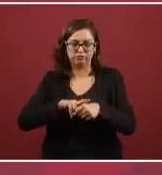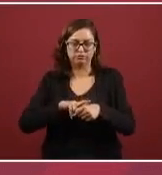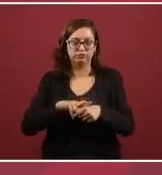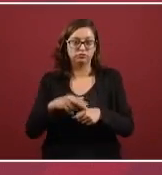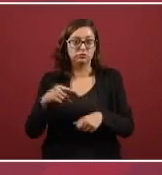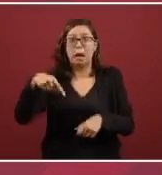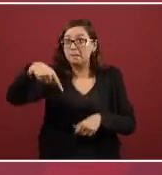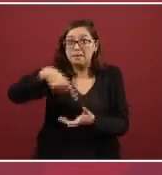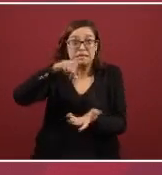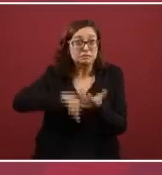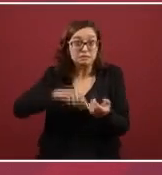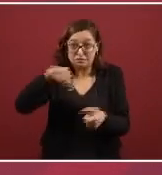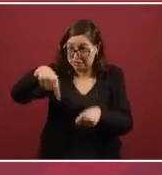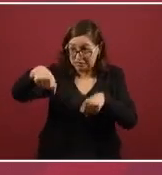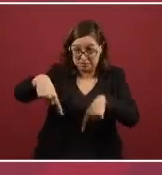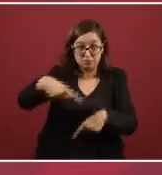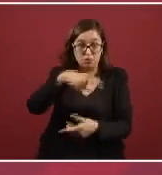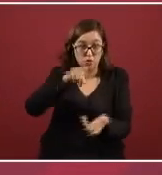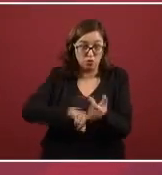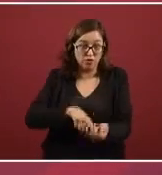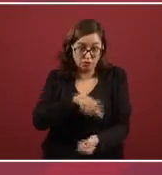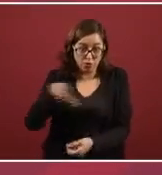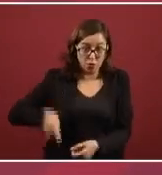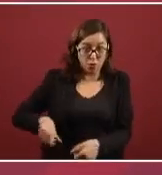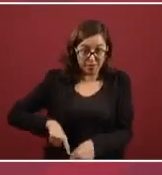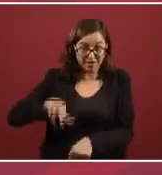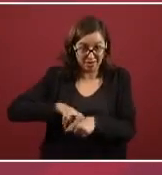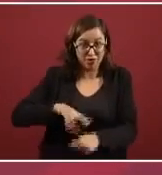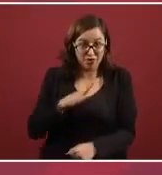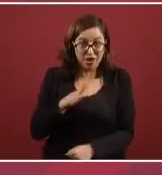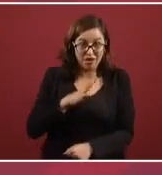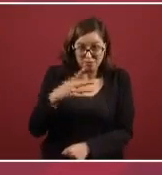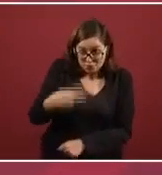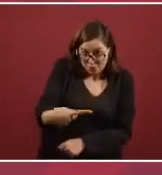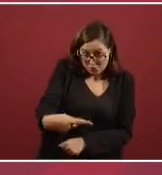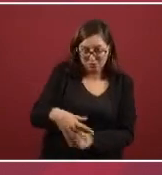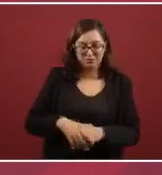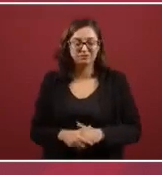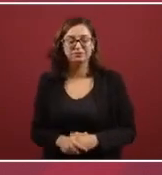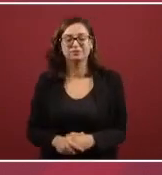del palacio y